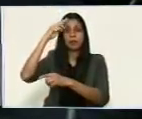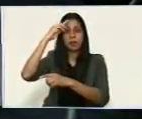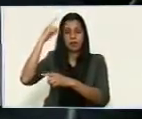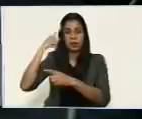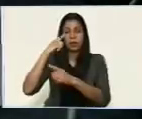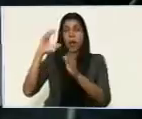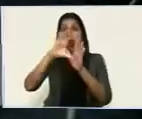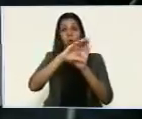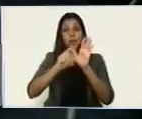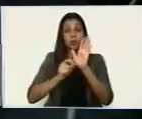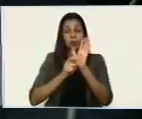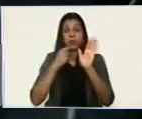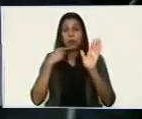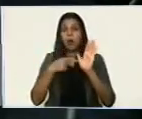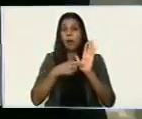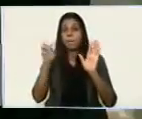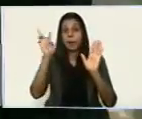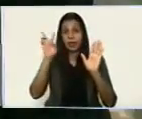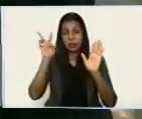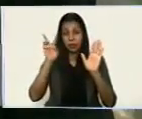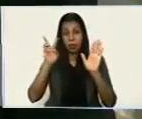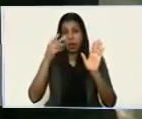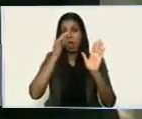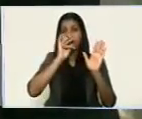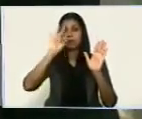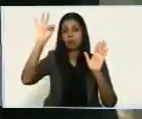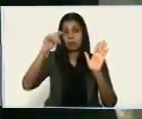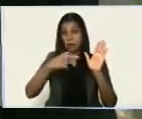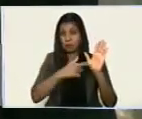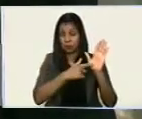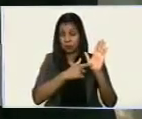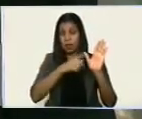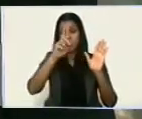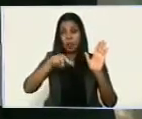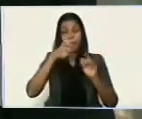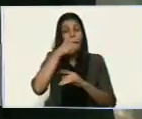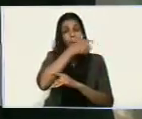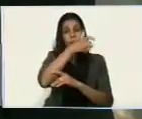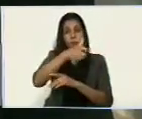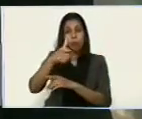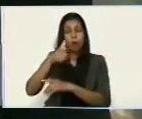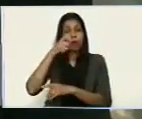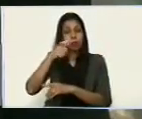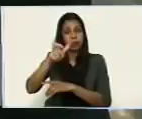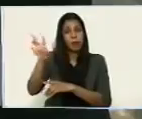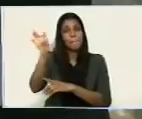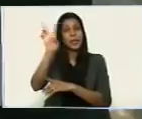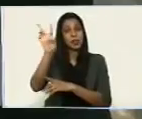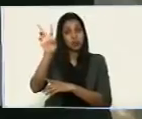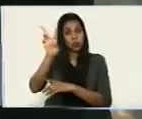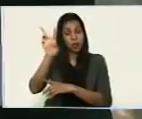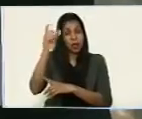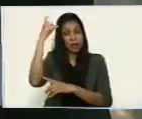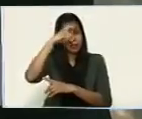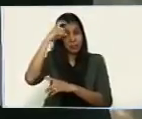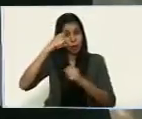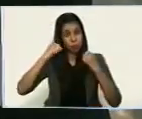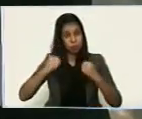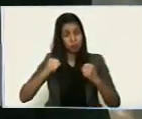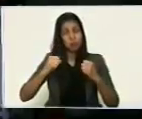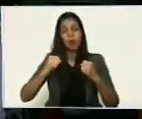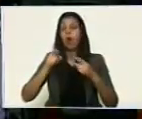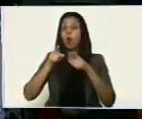por la Constitución de la República Bolivariana de Venezuela y por el pueblo sabio y valiente de Venezuela, jura